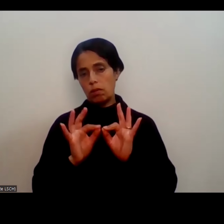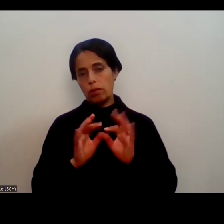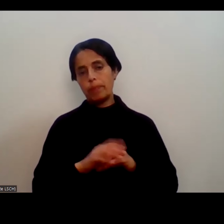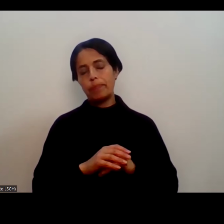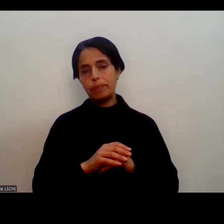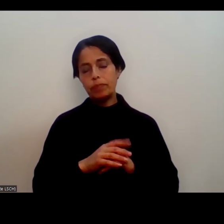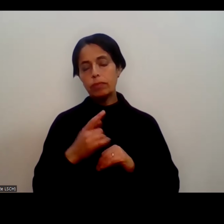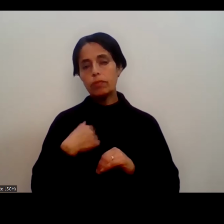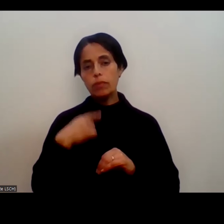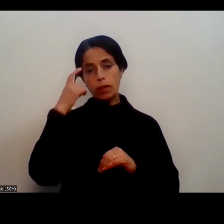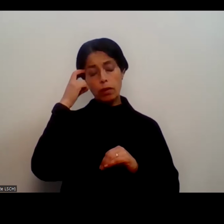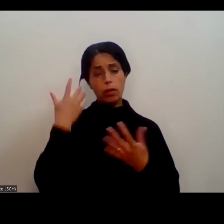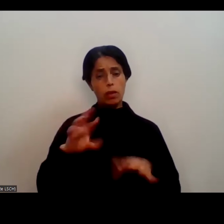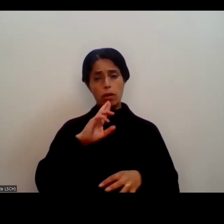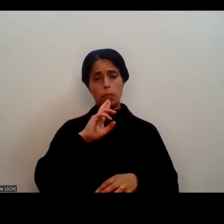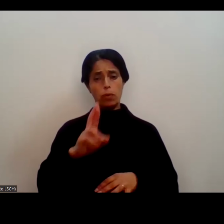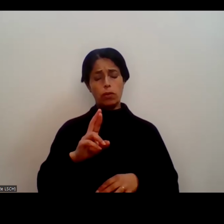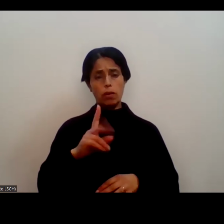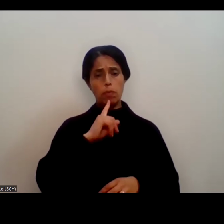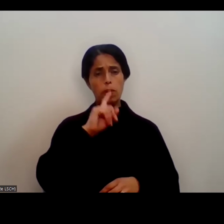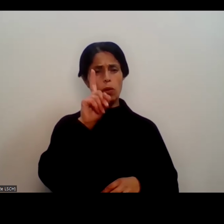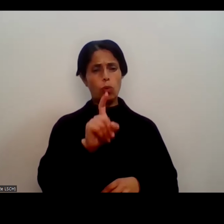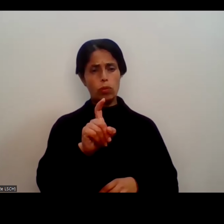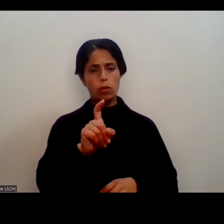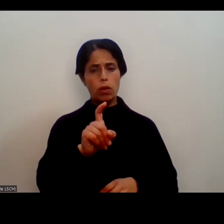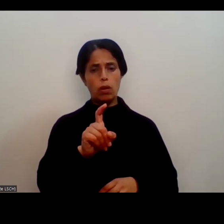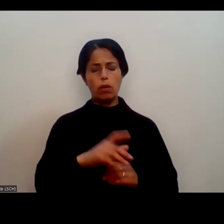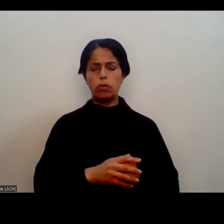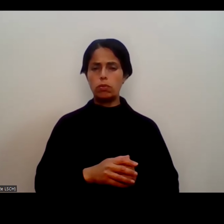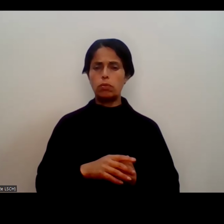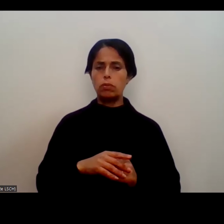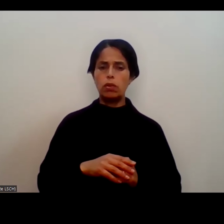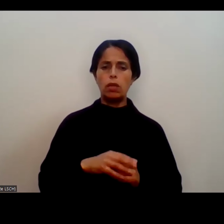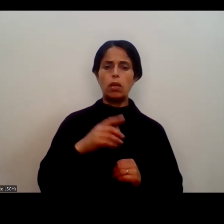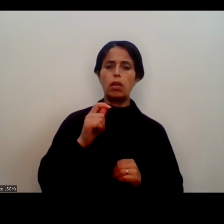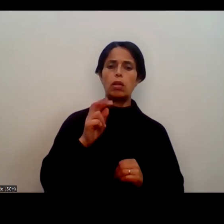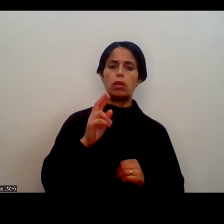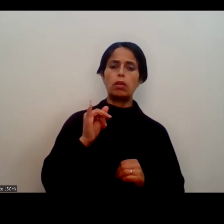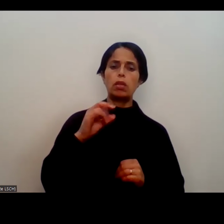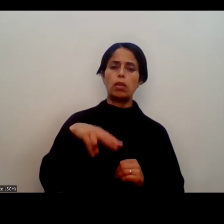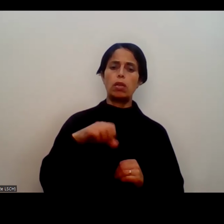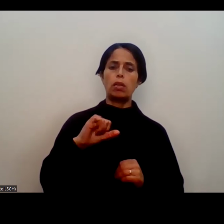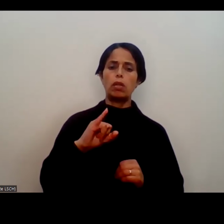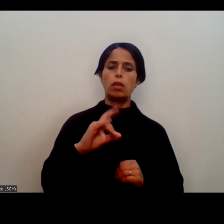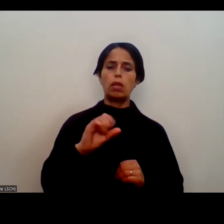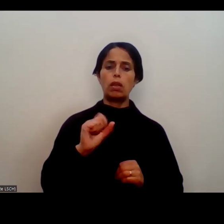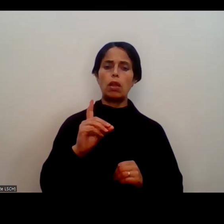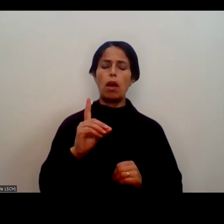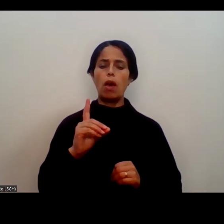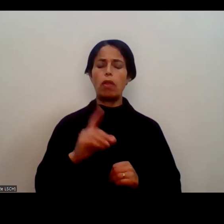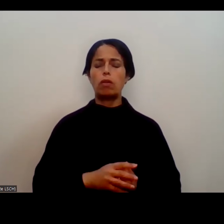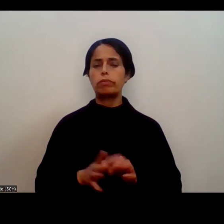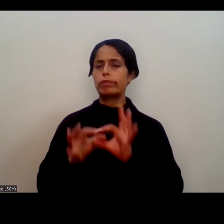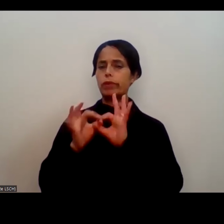Creo que con eso contesté la pregunta Trinidad. de Trinidad. Muchas